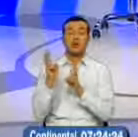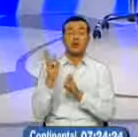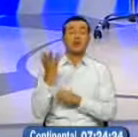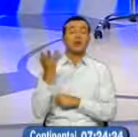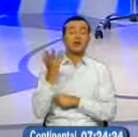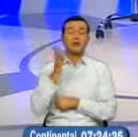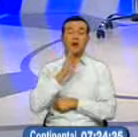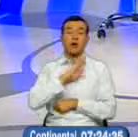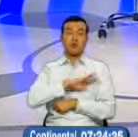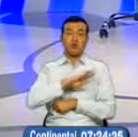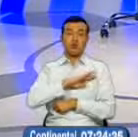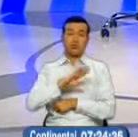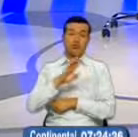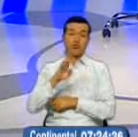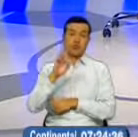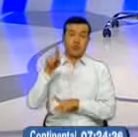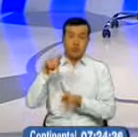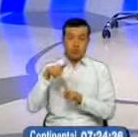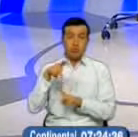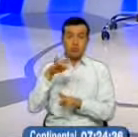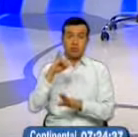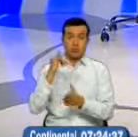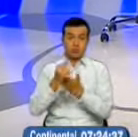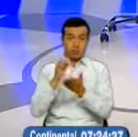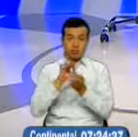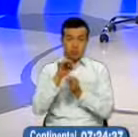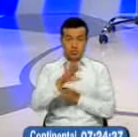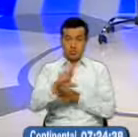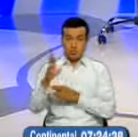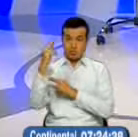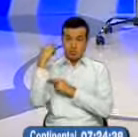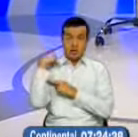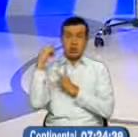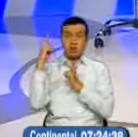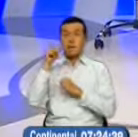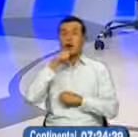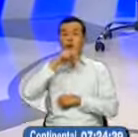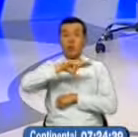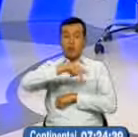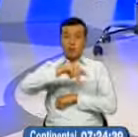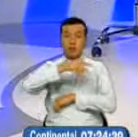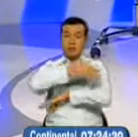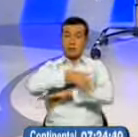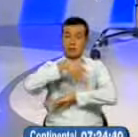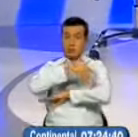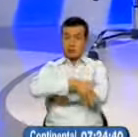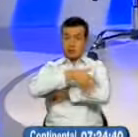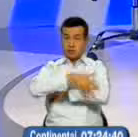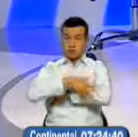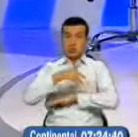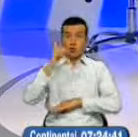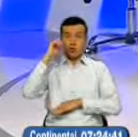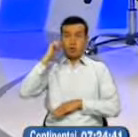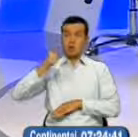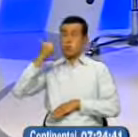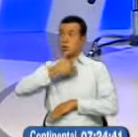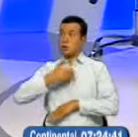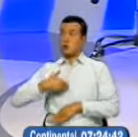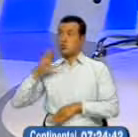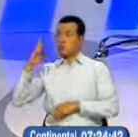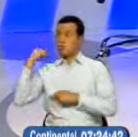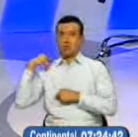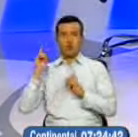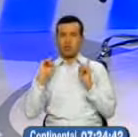gobiernos autónomos descentralizados. Ellos tienen la competencia, ¿no es cierto?, de agua potable y alcantarillado. No la tiene el gobierno central. Si